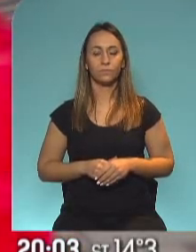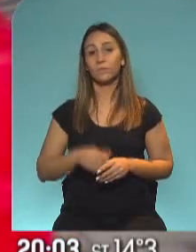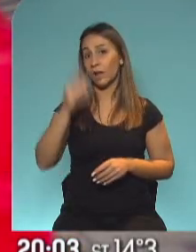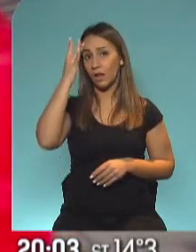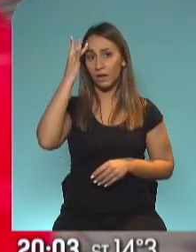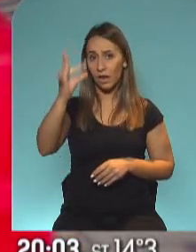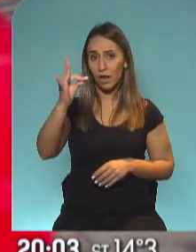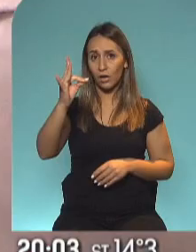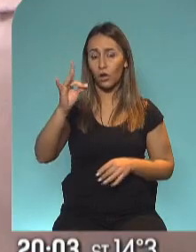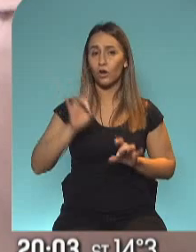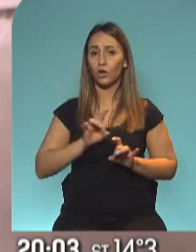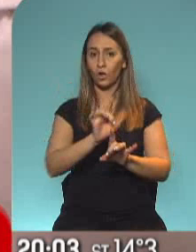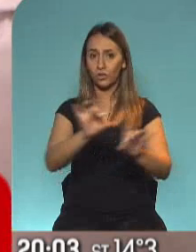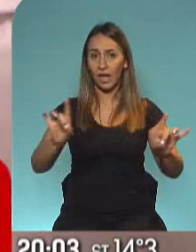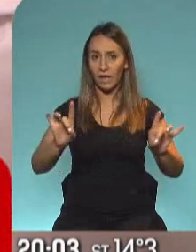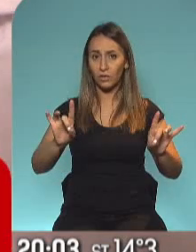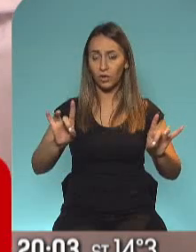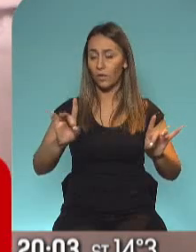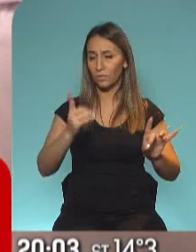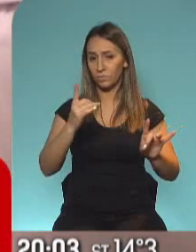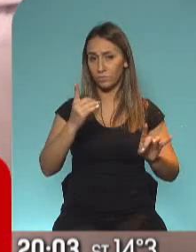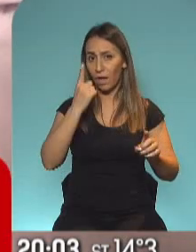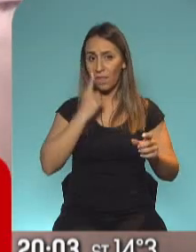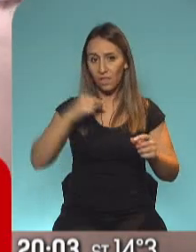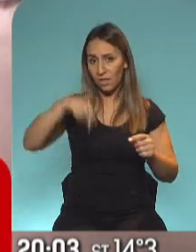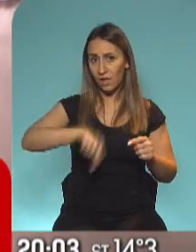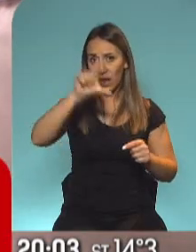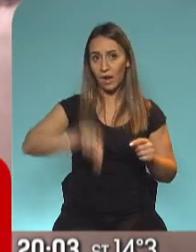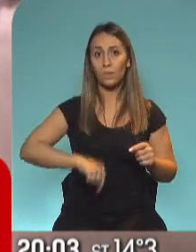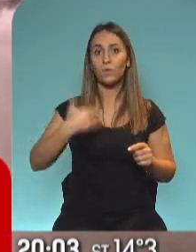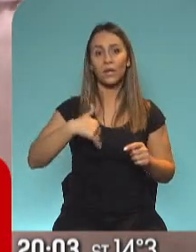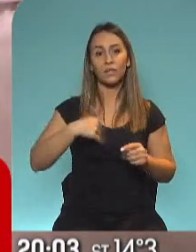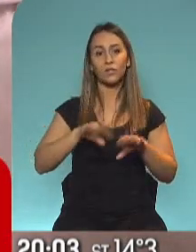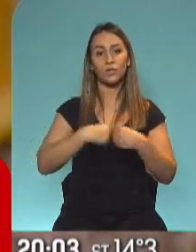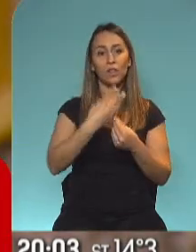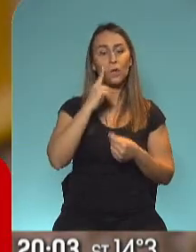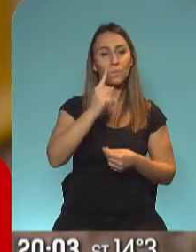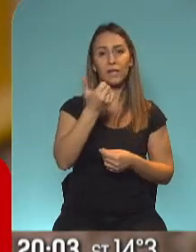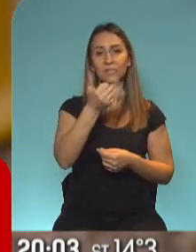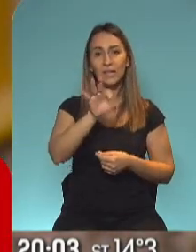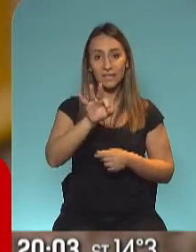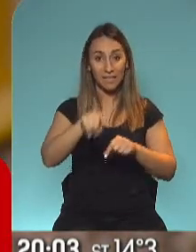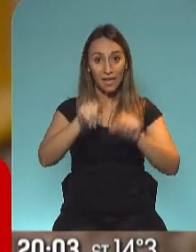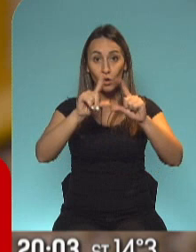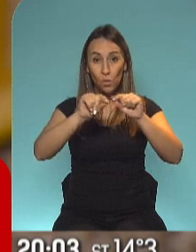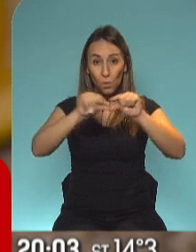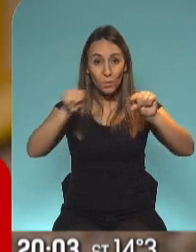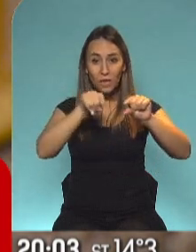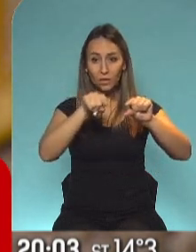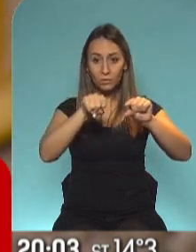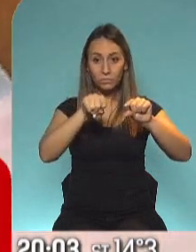Récord de contagios diarios en la República Argentina, 2060. Ese es el número